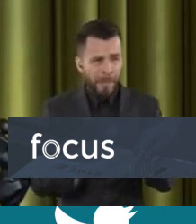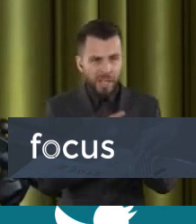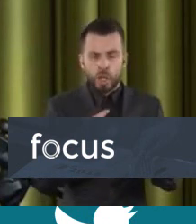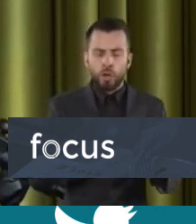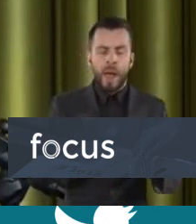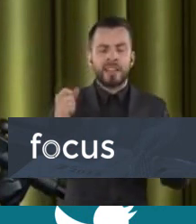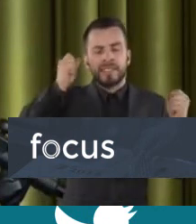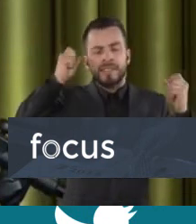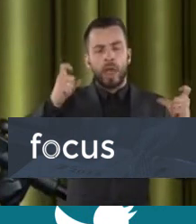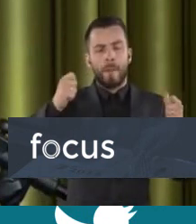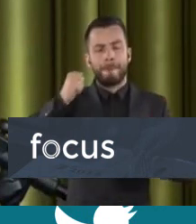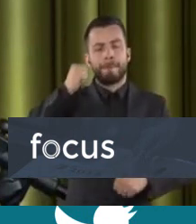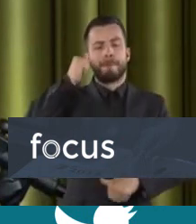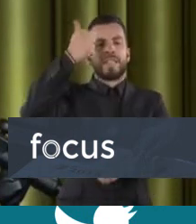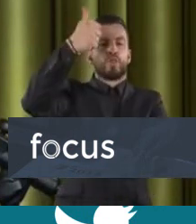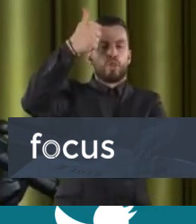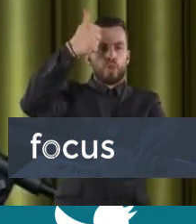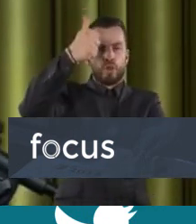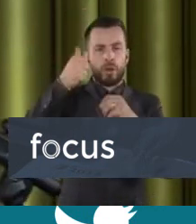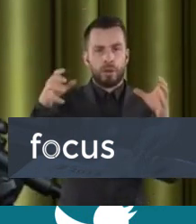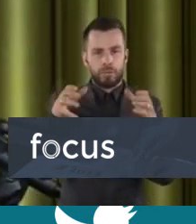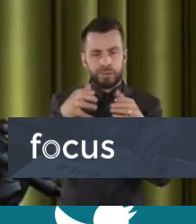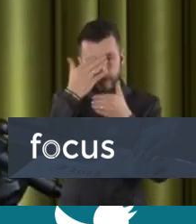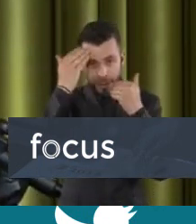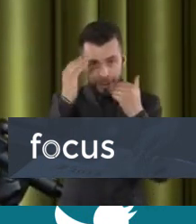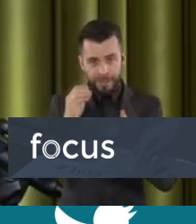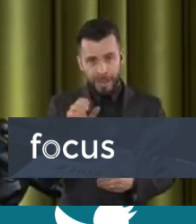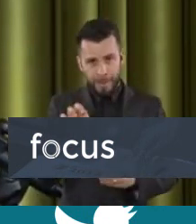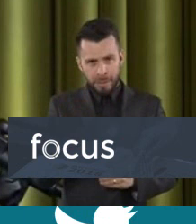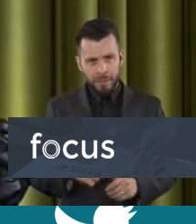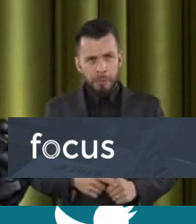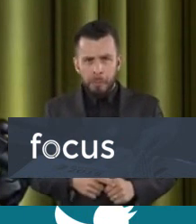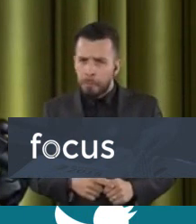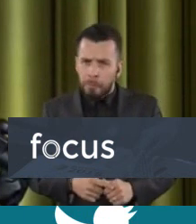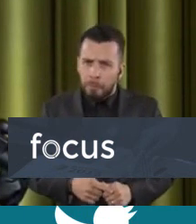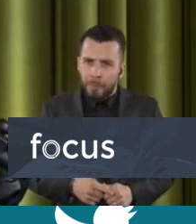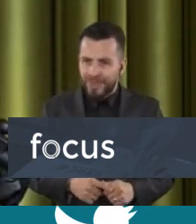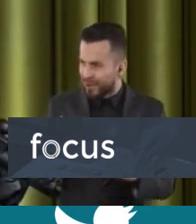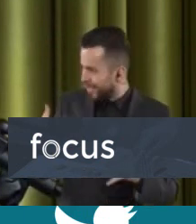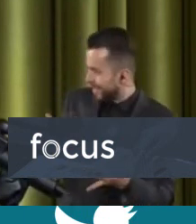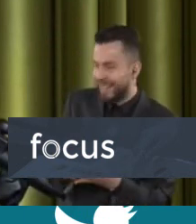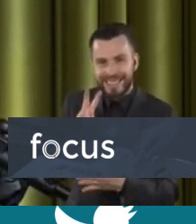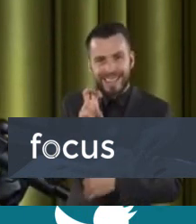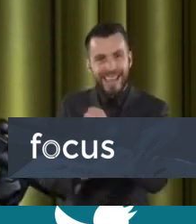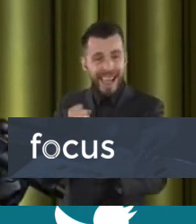FARC-EP. Porque el acuerdo que hoy estamos celebrando, hace